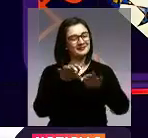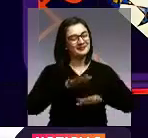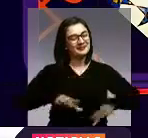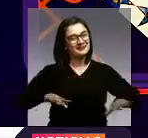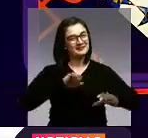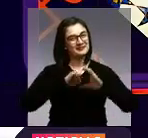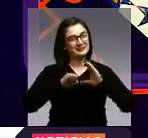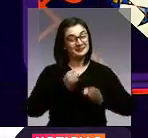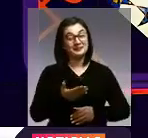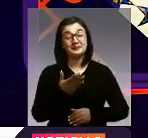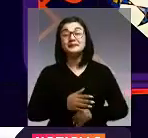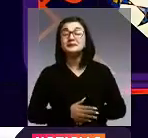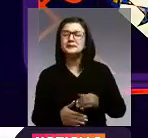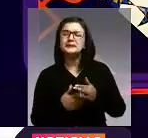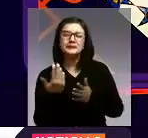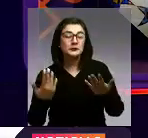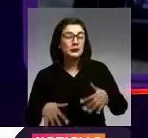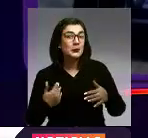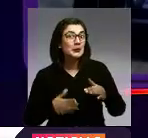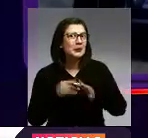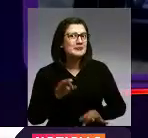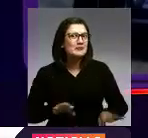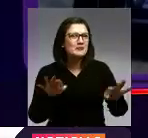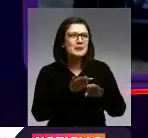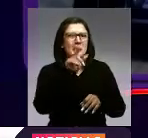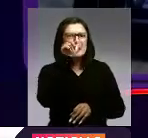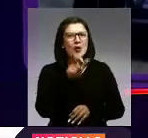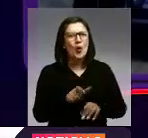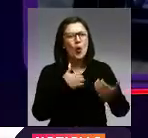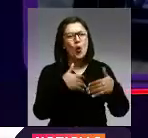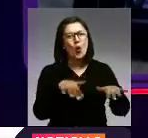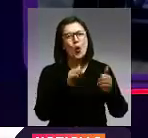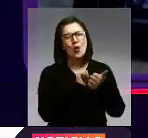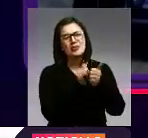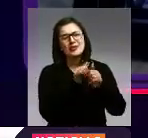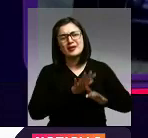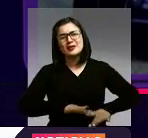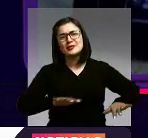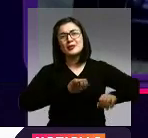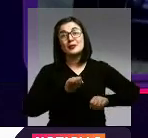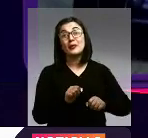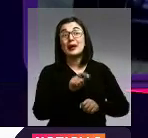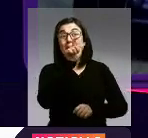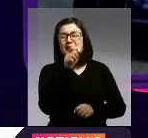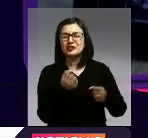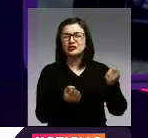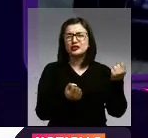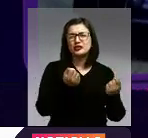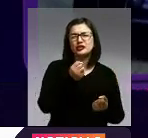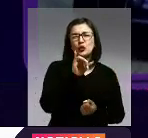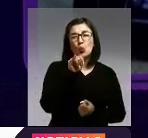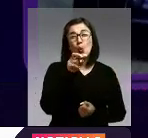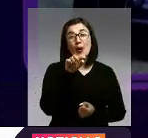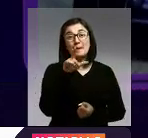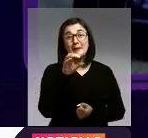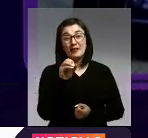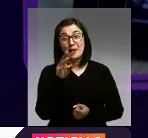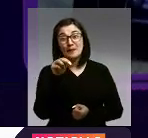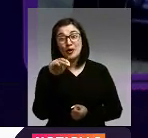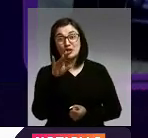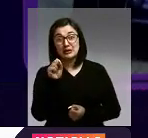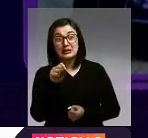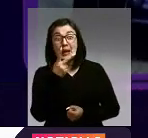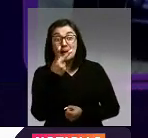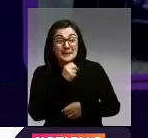es momento de hablar de uno de los grandes deportistas de nuestra ciudad, Juan Pablo Montoya. Exactamente hoy, hace 20 años, el bogotano debutó con